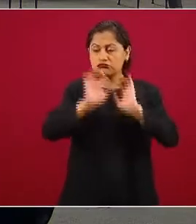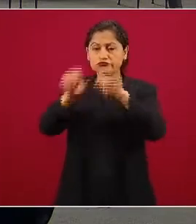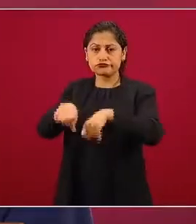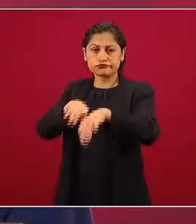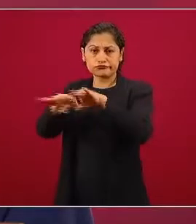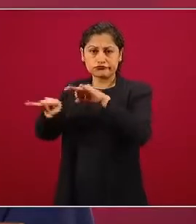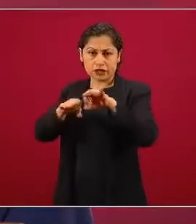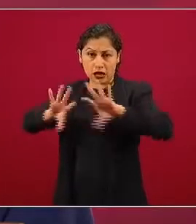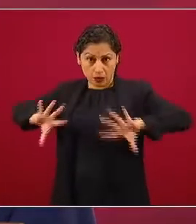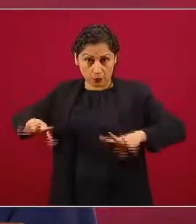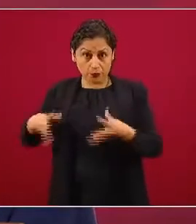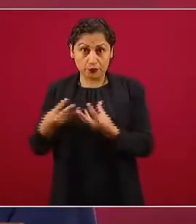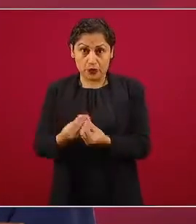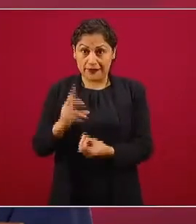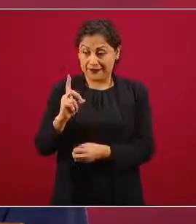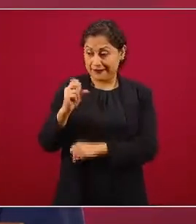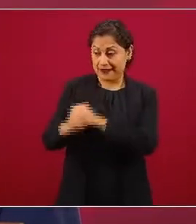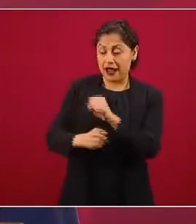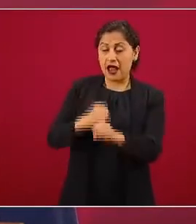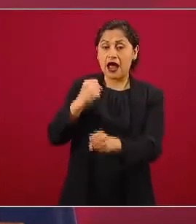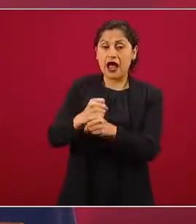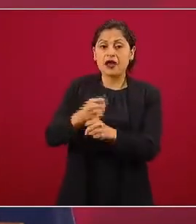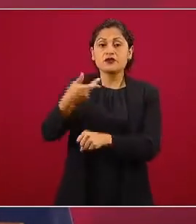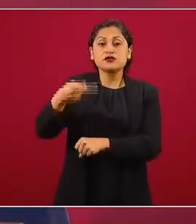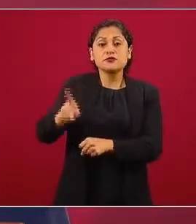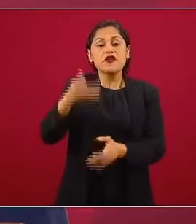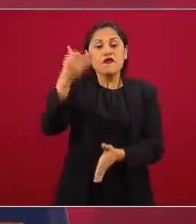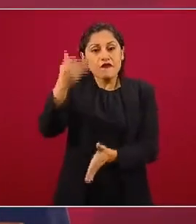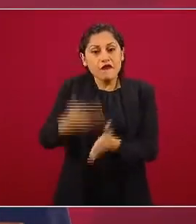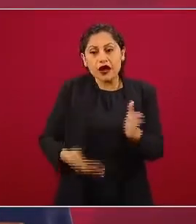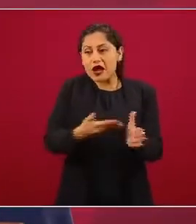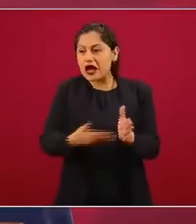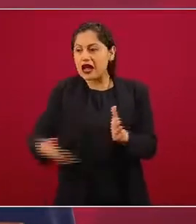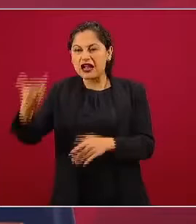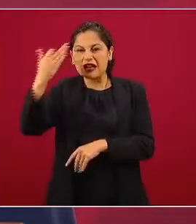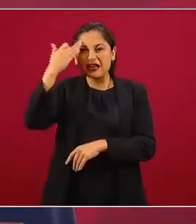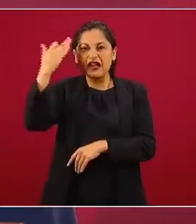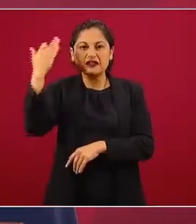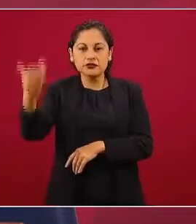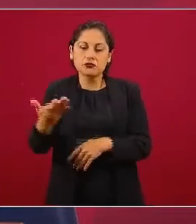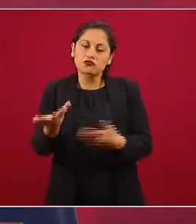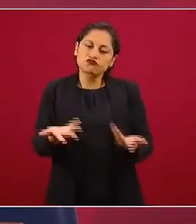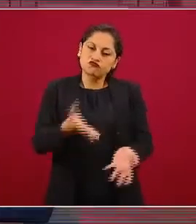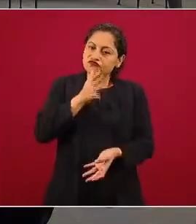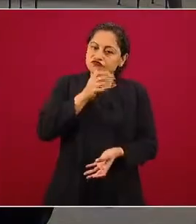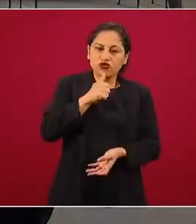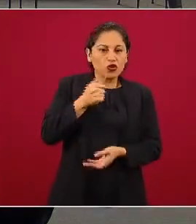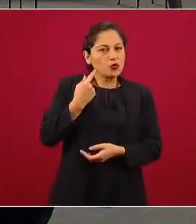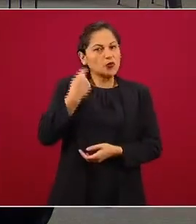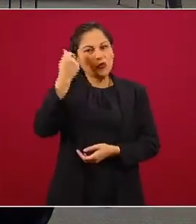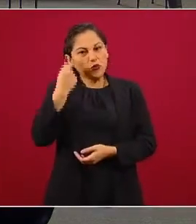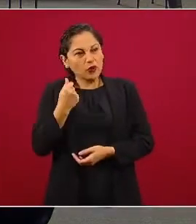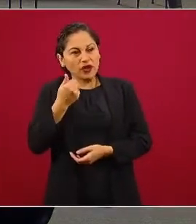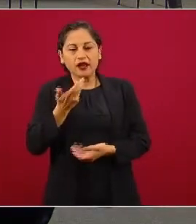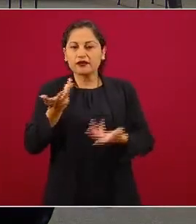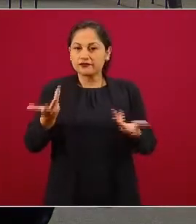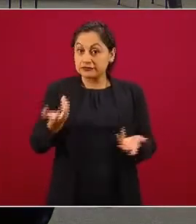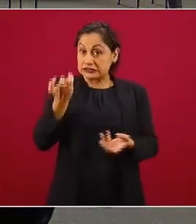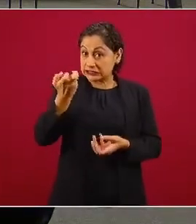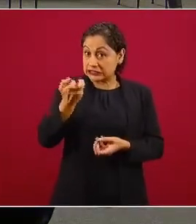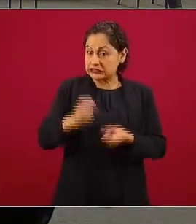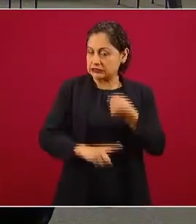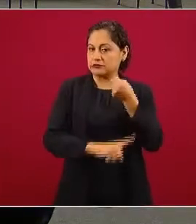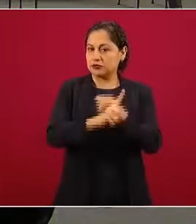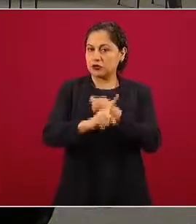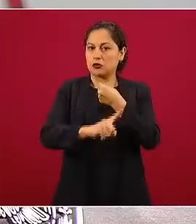años y que aún así, por no cumplir con las 1.250 semanas, no tienen acceso a una pensión garantizada.